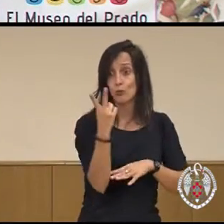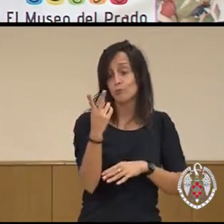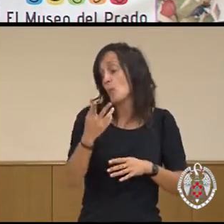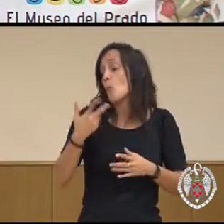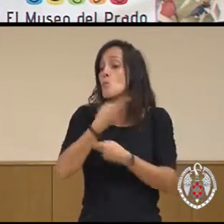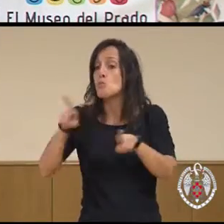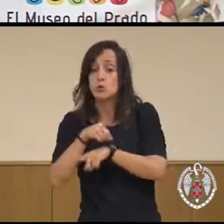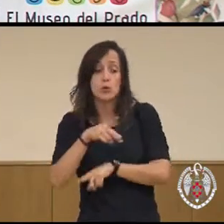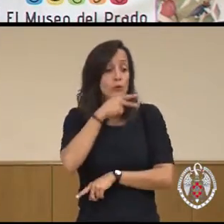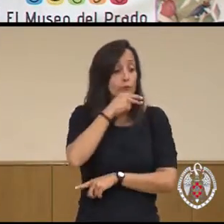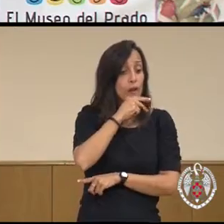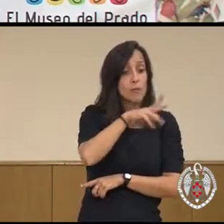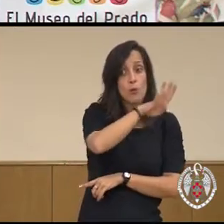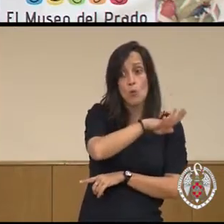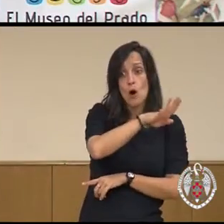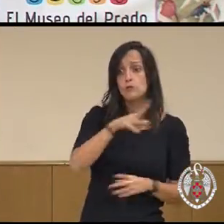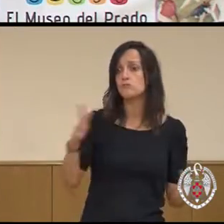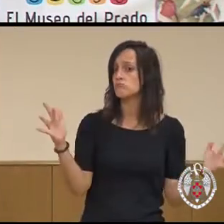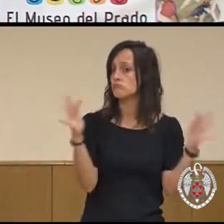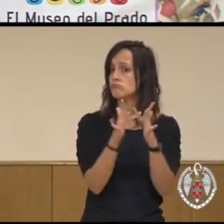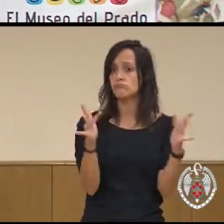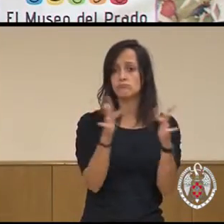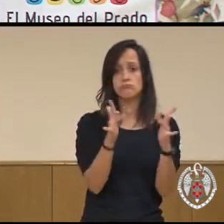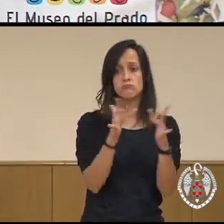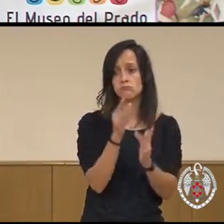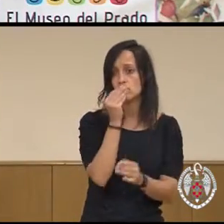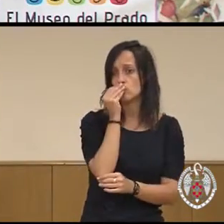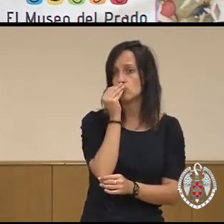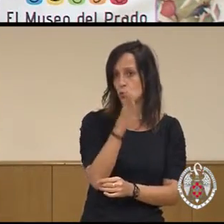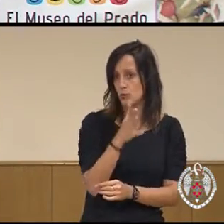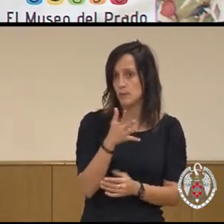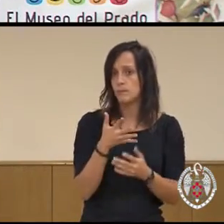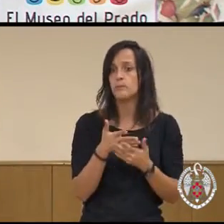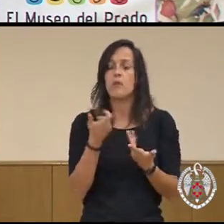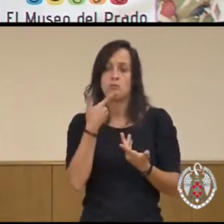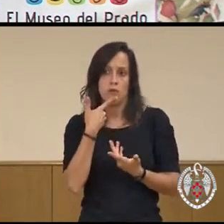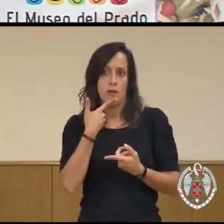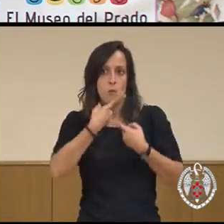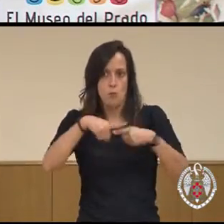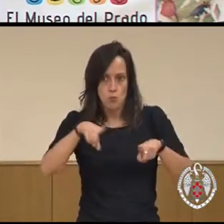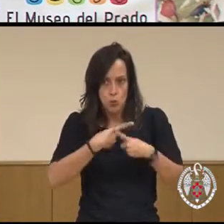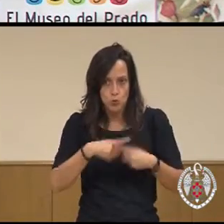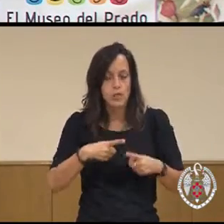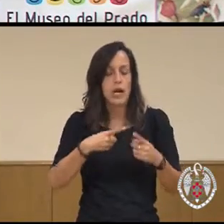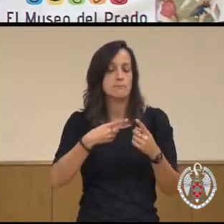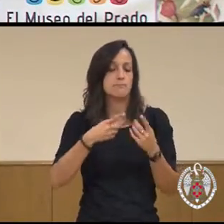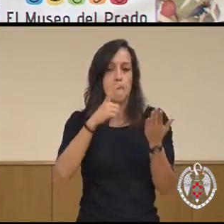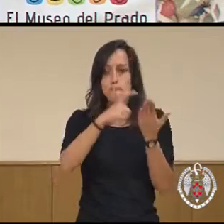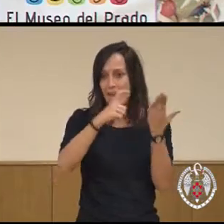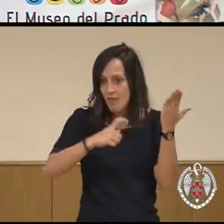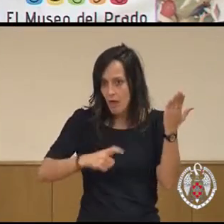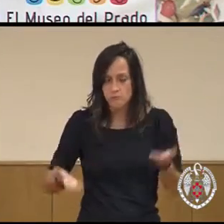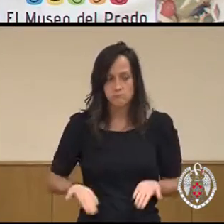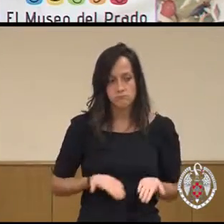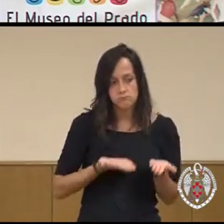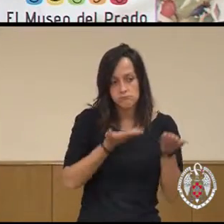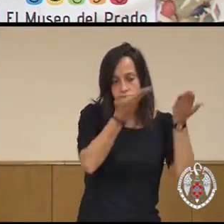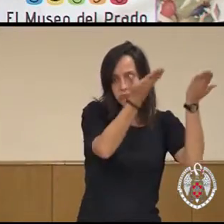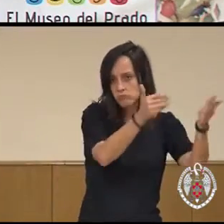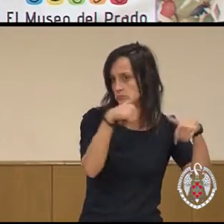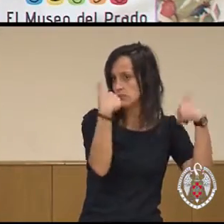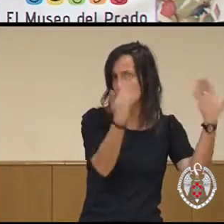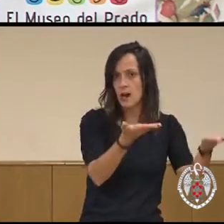No solo se dio Felipe IV a la práctica musical de estas piezas, sino que se aventuró a la composición de muchas piezas, al parecer, hoy